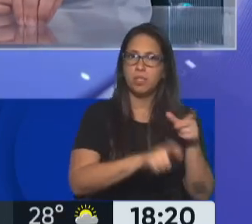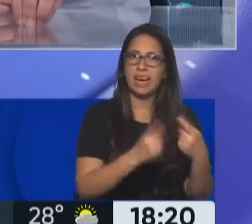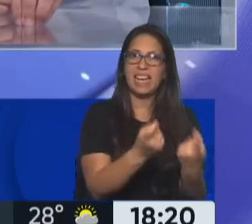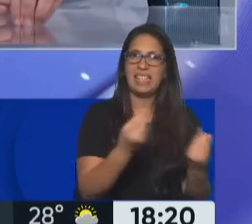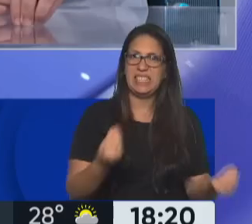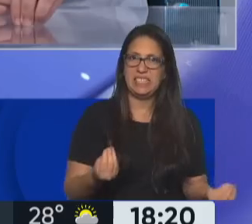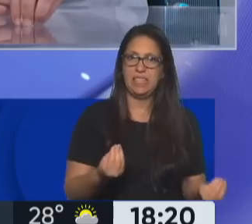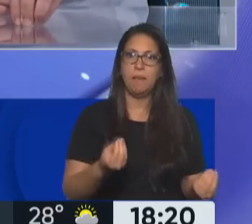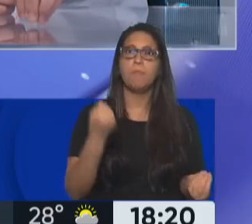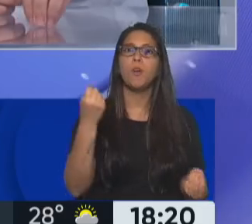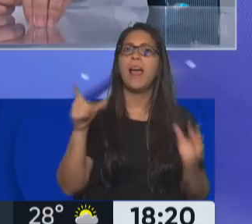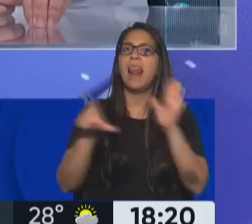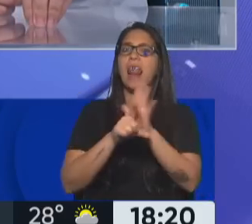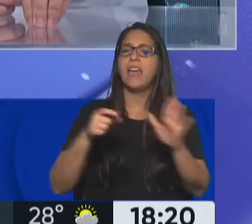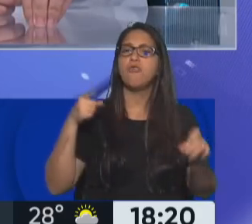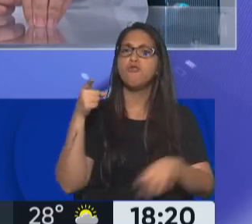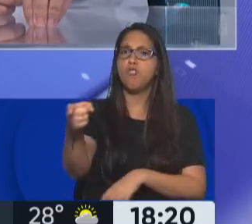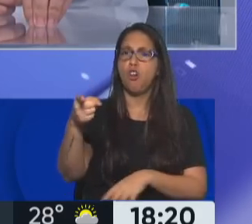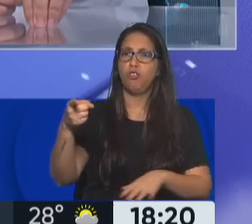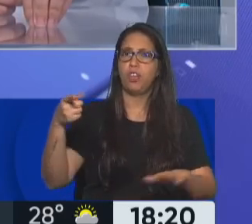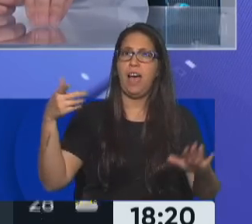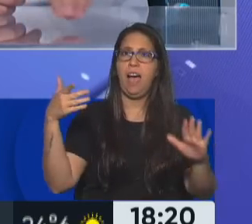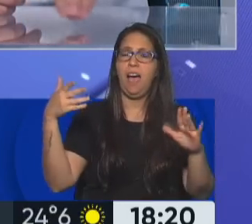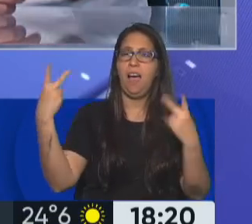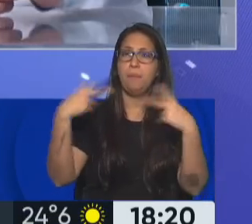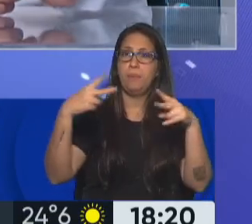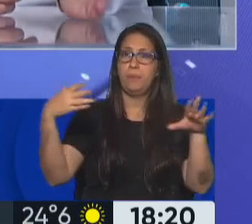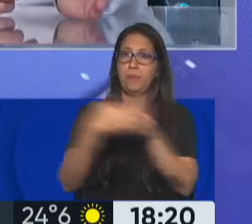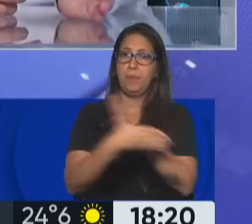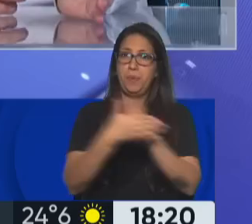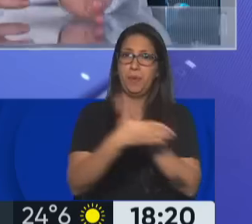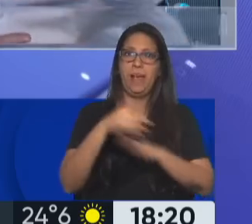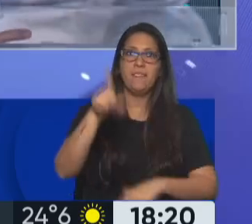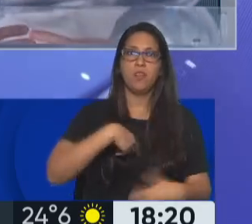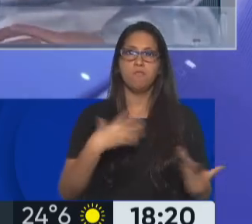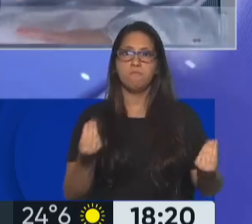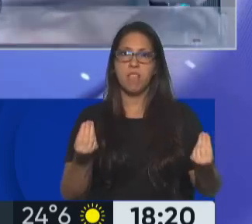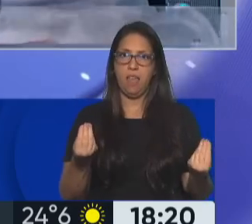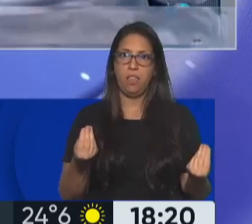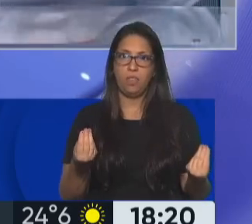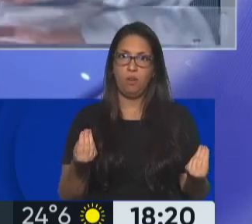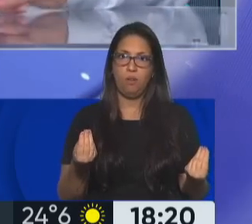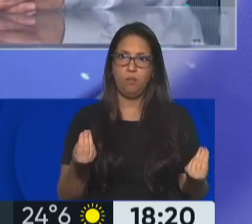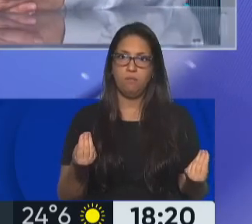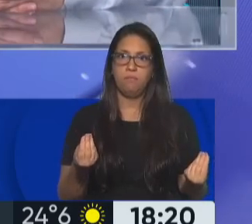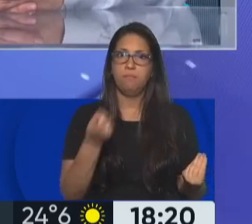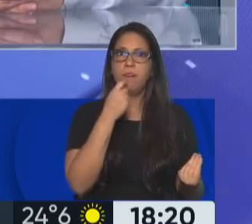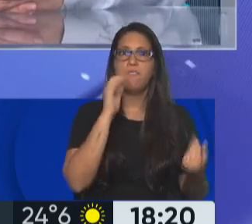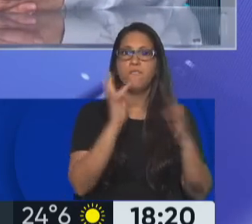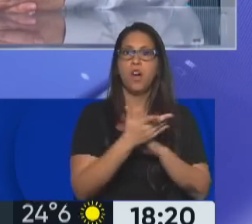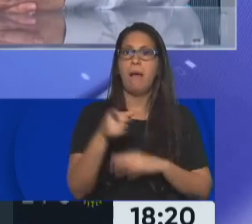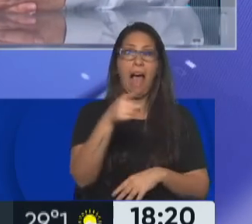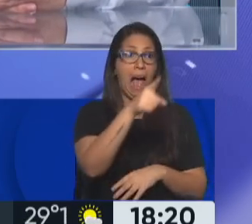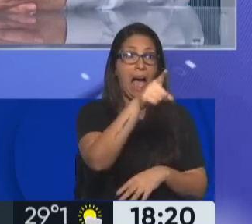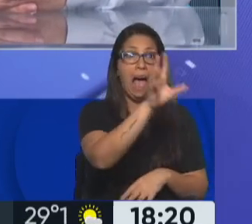retórica antiinmigratoria durante el primer mandato de Trump había generado una serie de miedos, digamos, a un esquema de